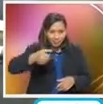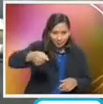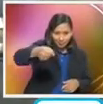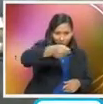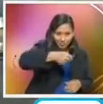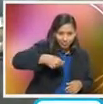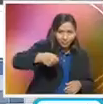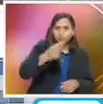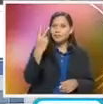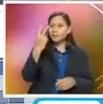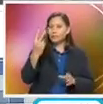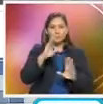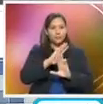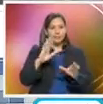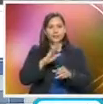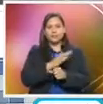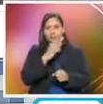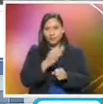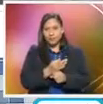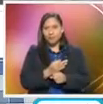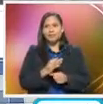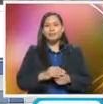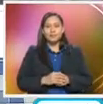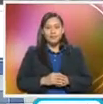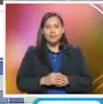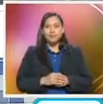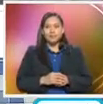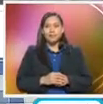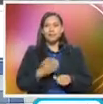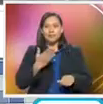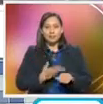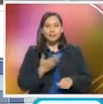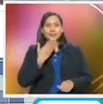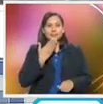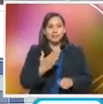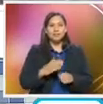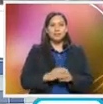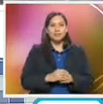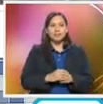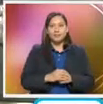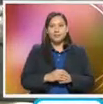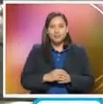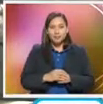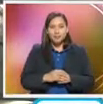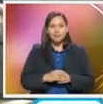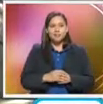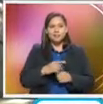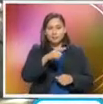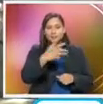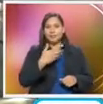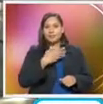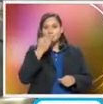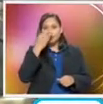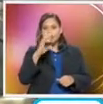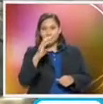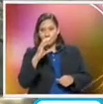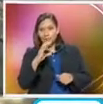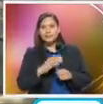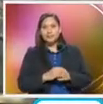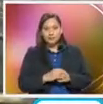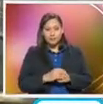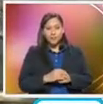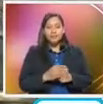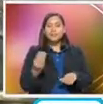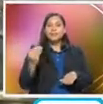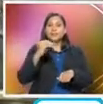con 2 limones es suficiente. Sí. Muy bien. Aquí tenemos el cilantrito. El cilantro, sí, el cilantro se